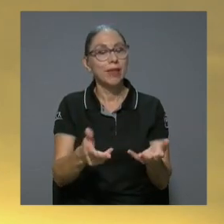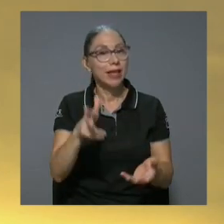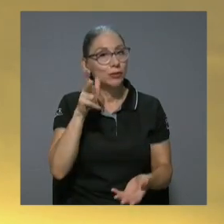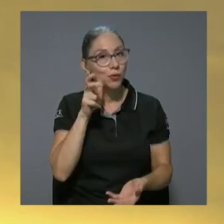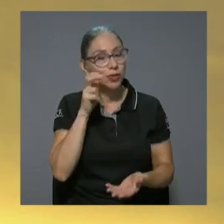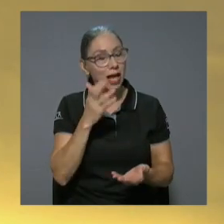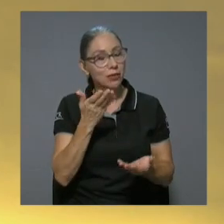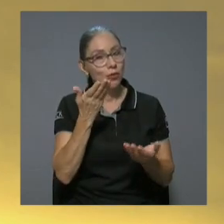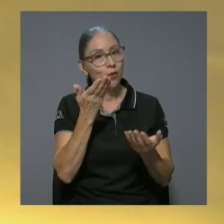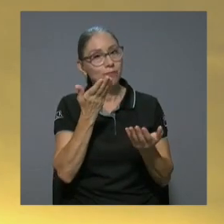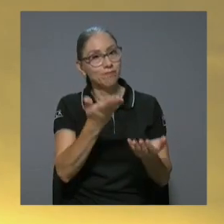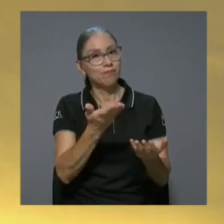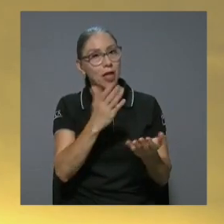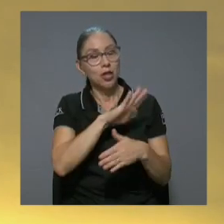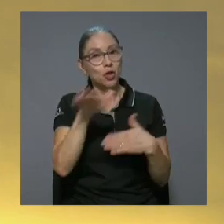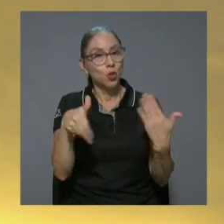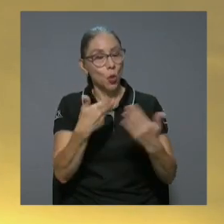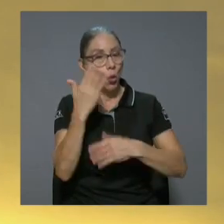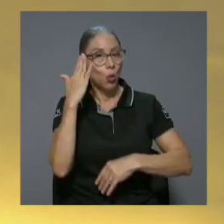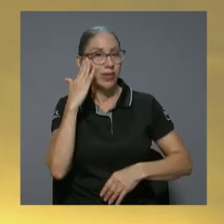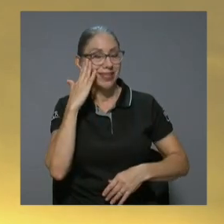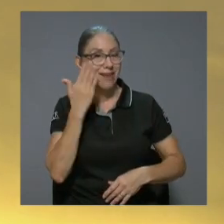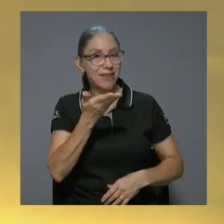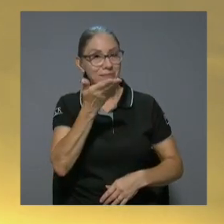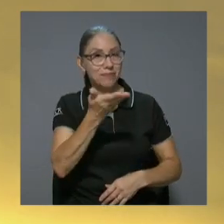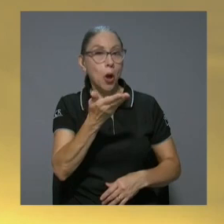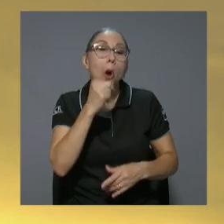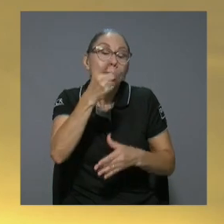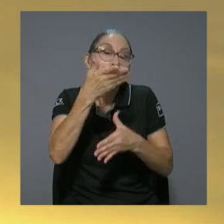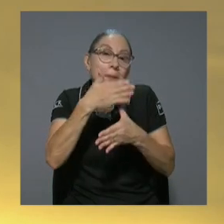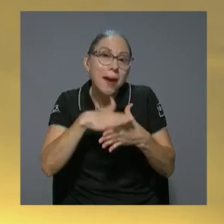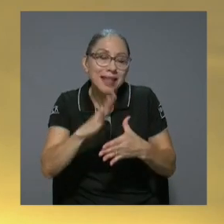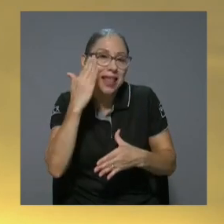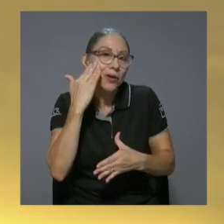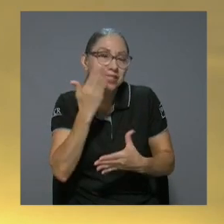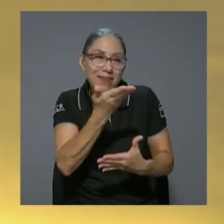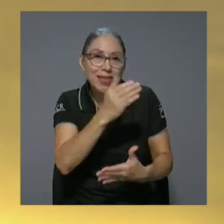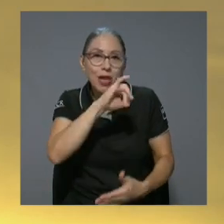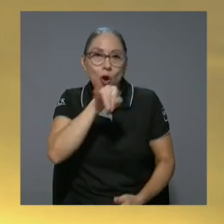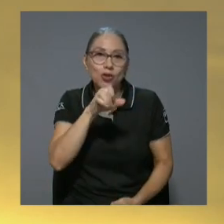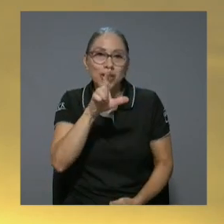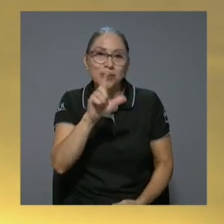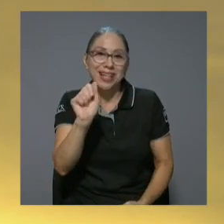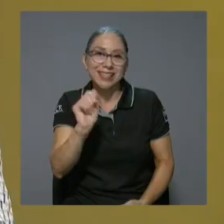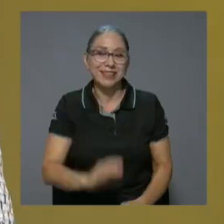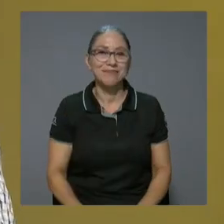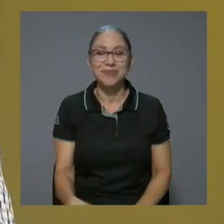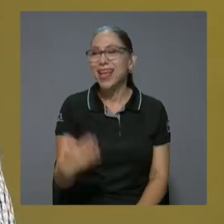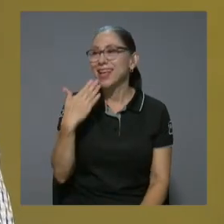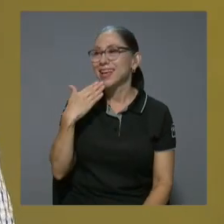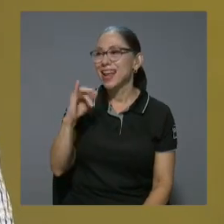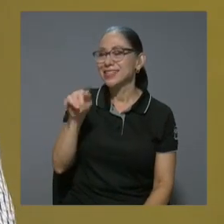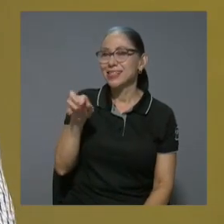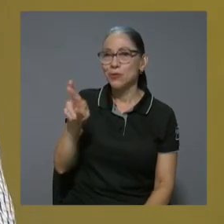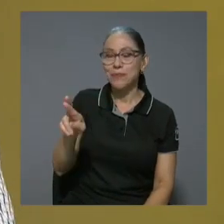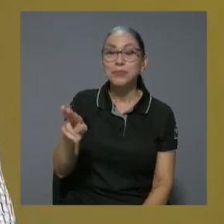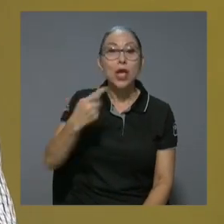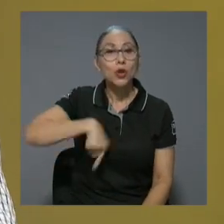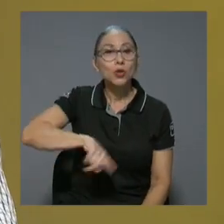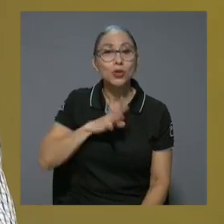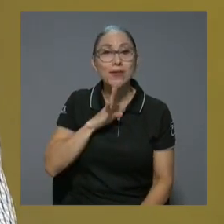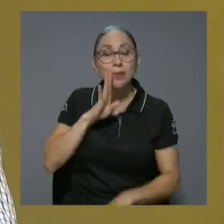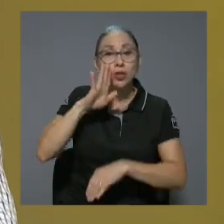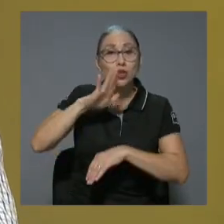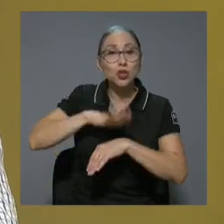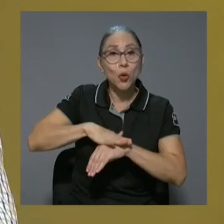escuchando todo lo que sabe, o una parte de lo que sabe don José Luis Arce. Gracias, Juan. No, estábamos creo que conversando sobre el tema